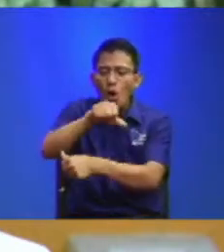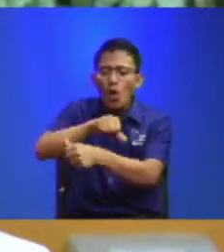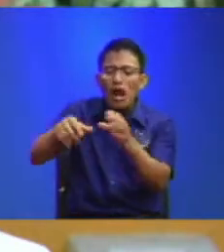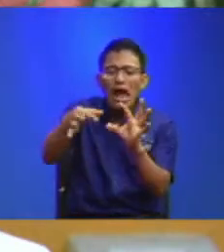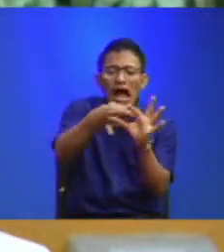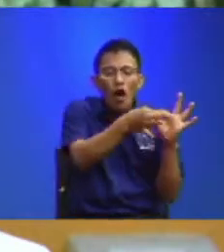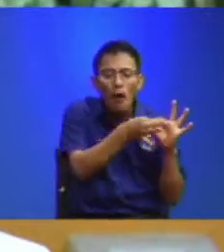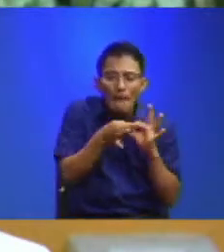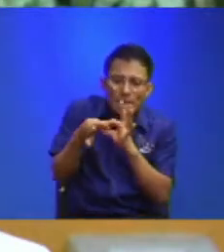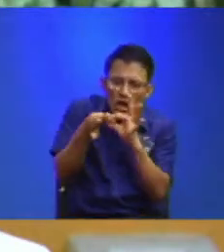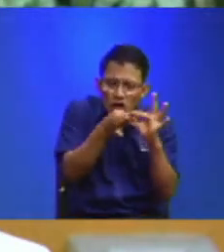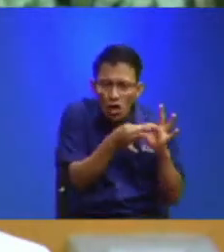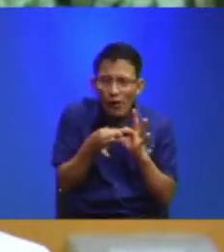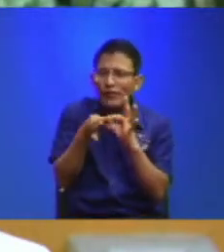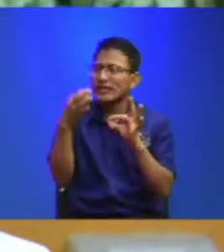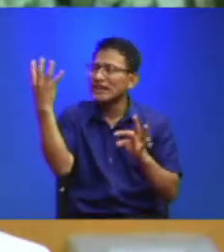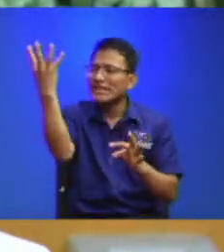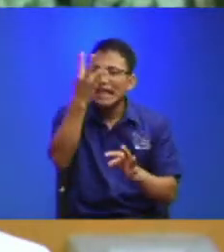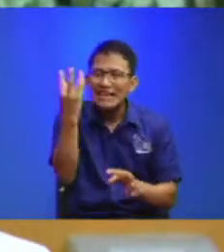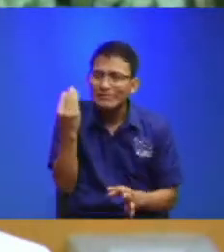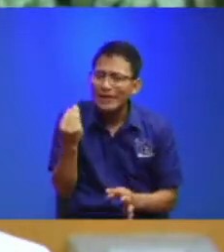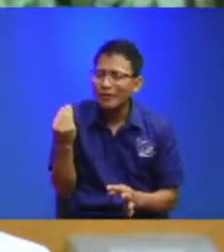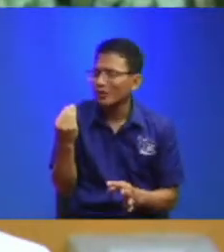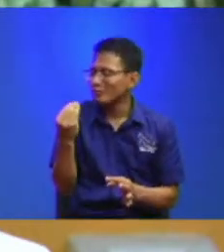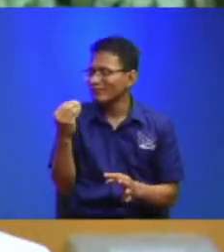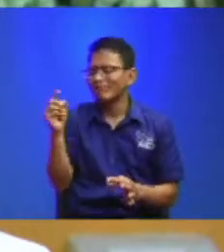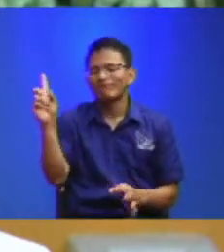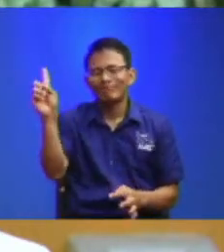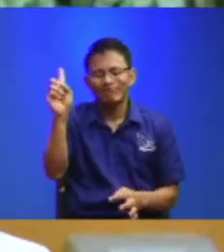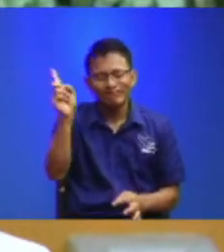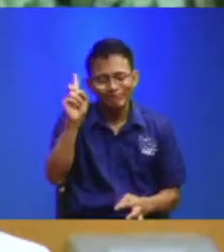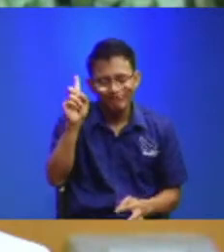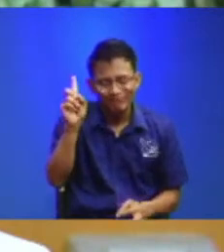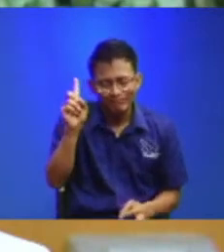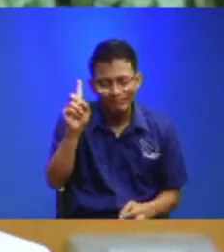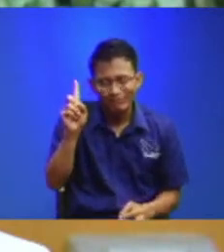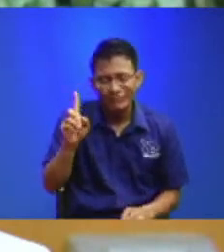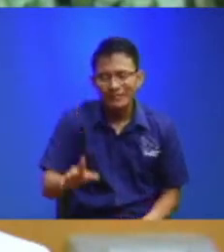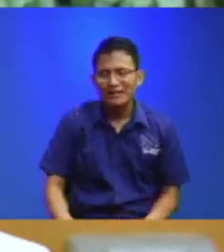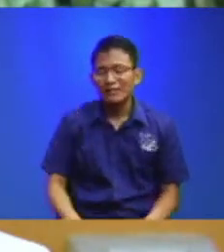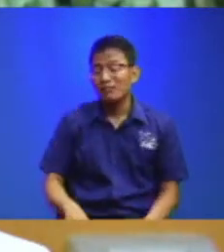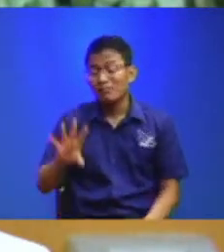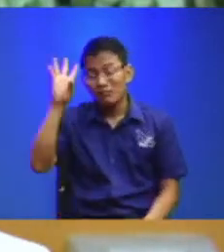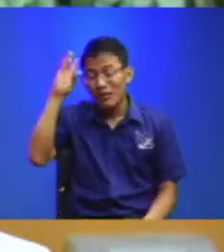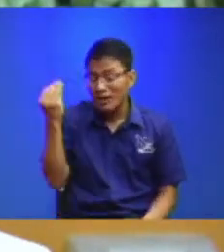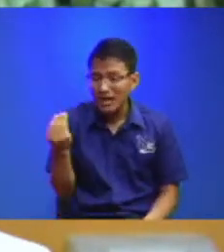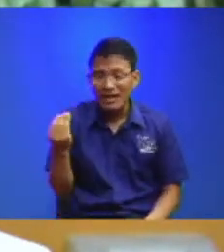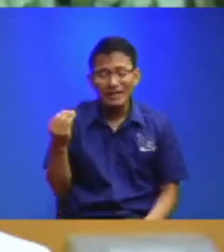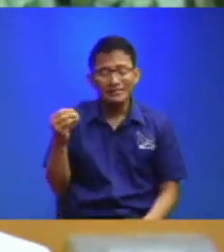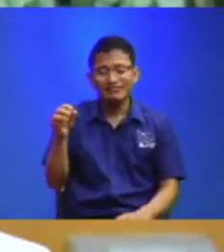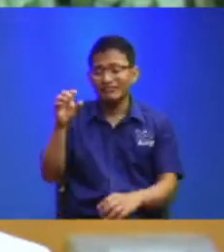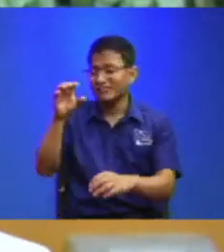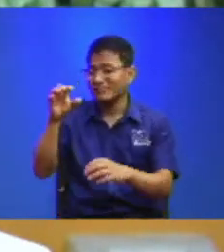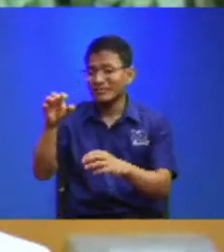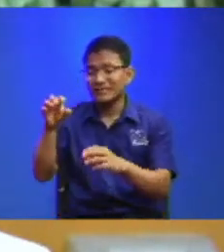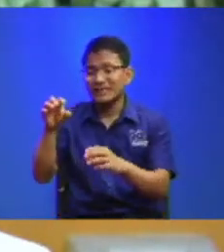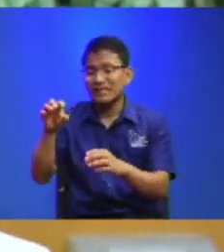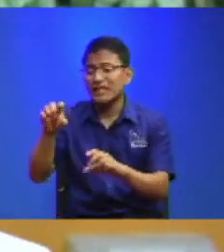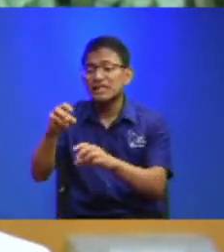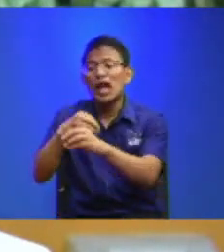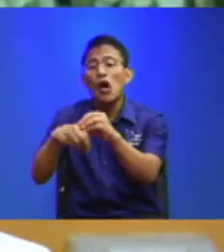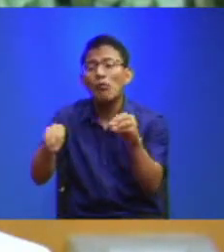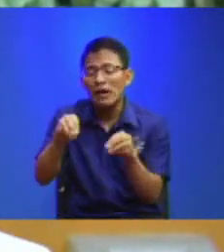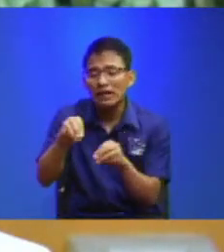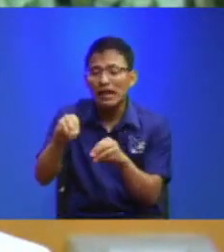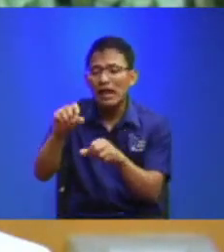espíritu no se puede con todos, porque si no se va a convertir en una piedra tropiezo. Desafortunadamente, y le mostré un video